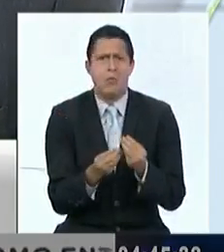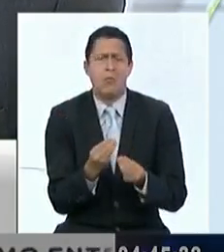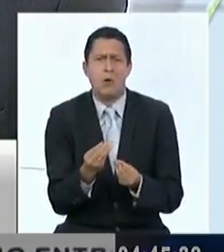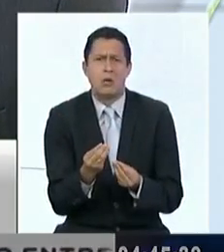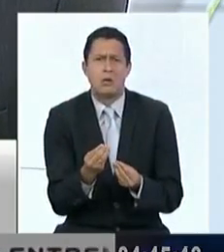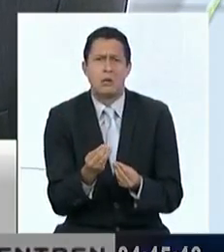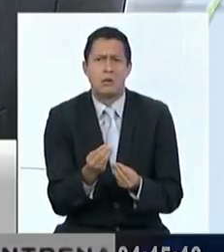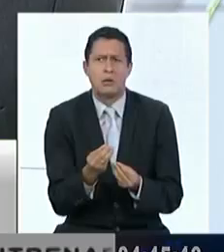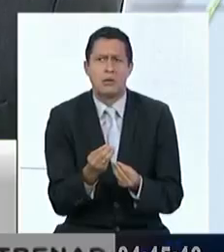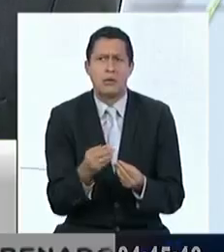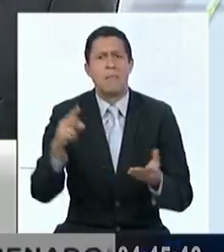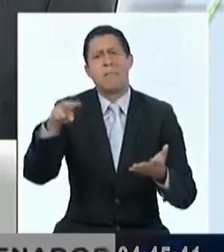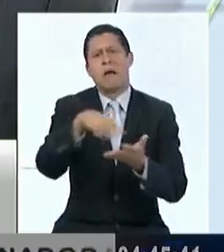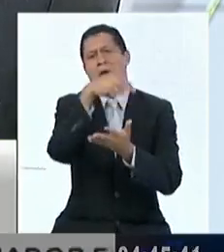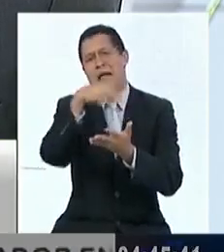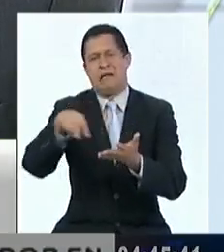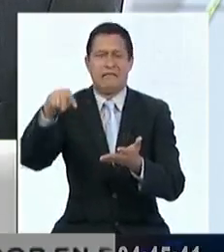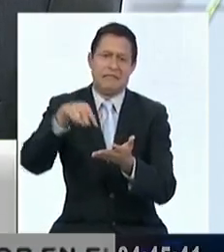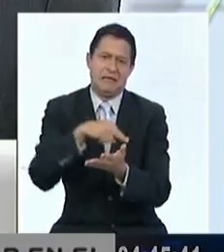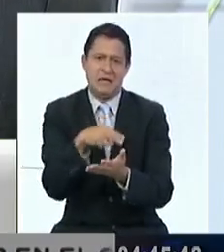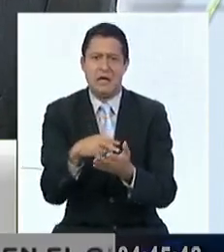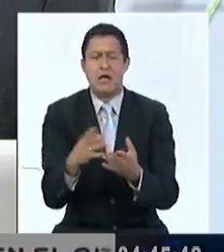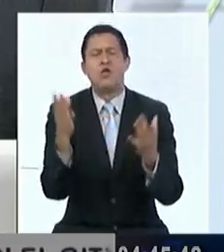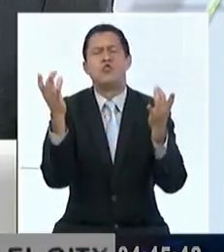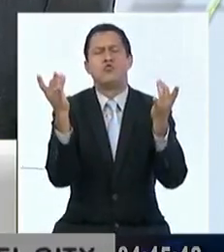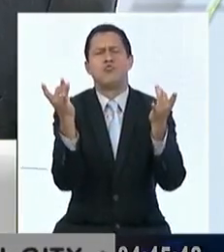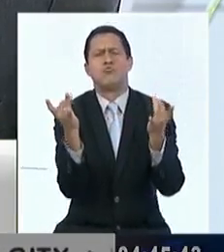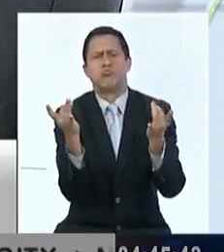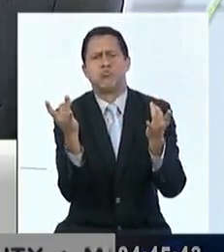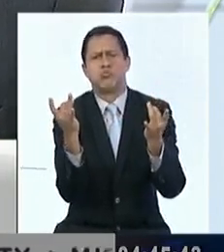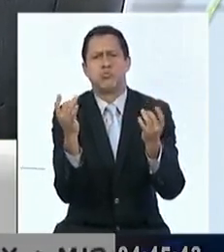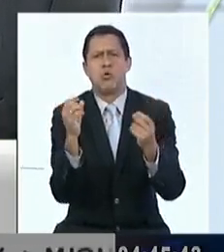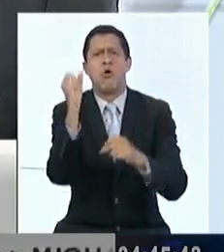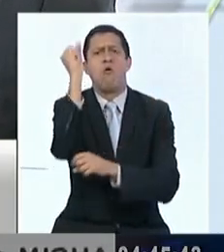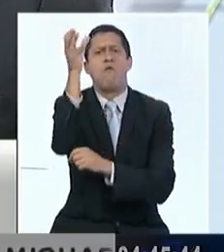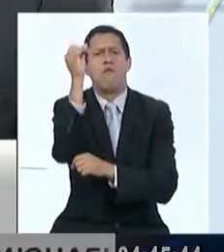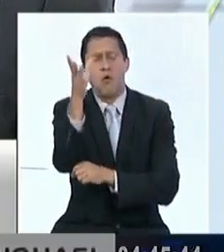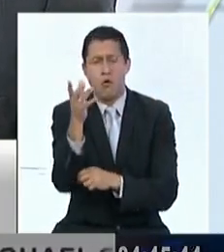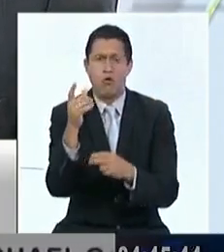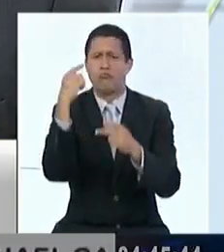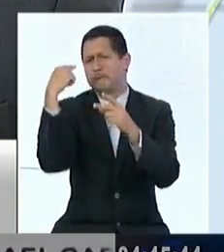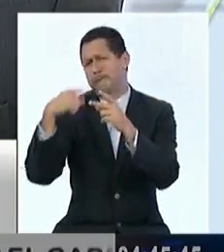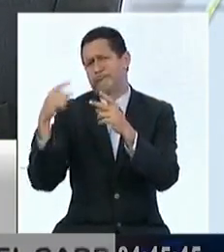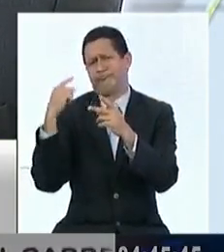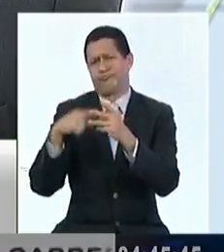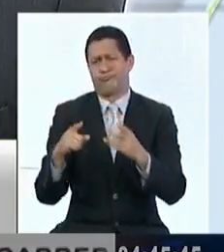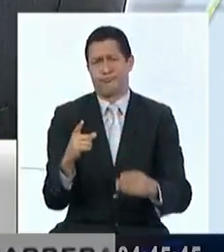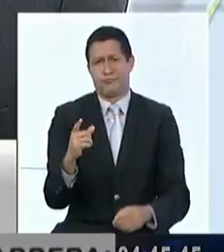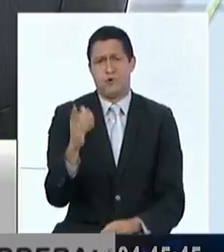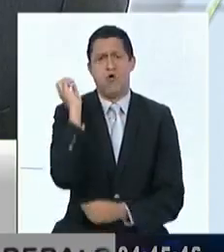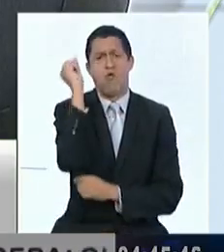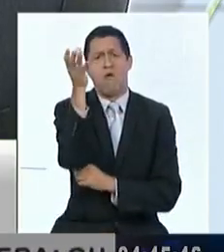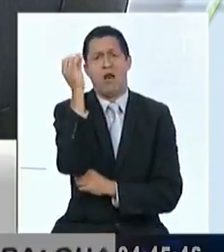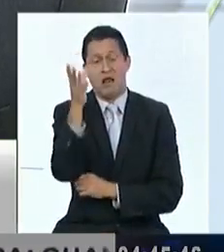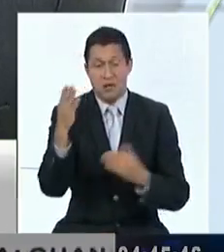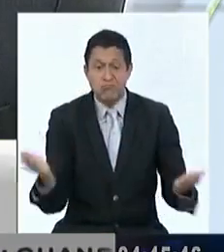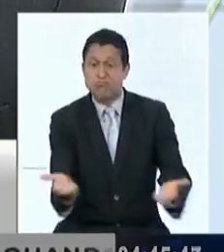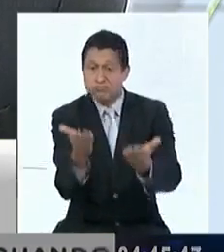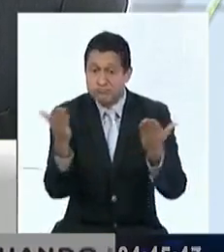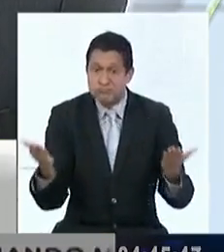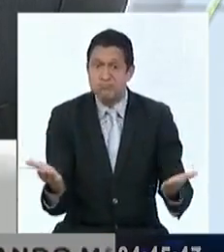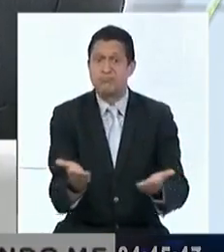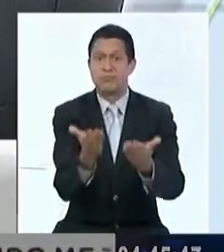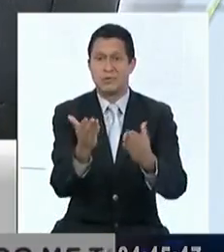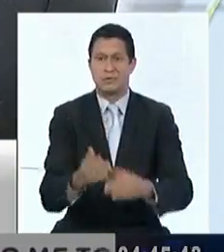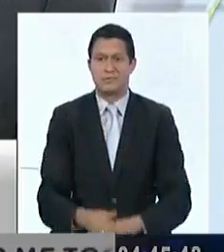bailoterapia estas sesiones de yoga foros charlas que van motivado precisamente o van